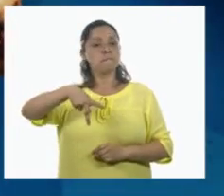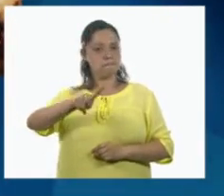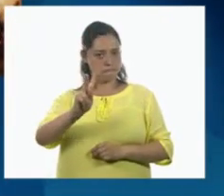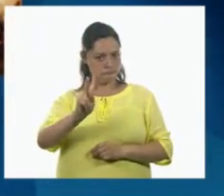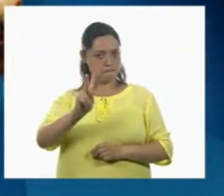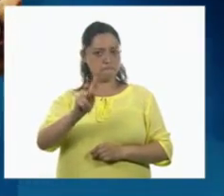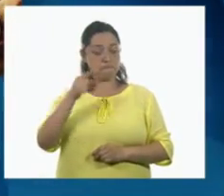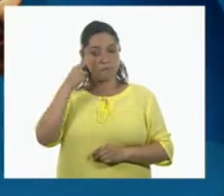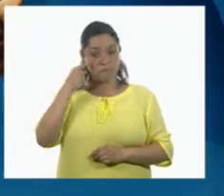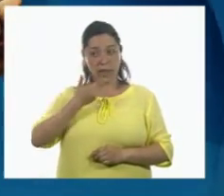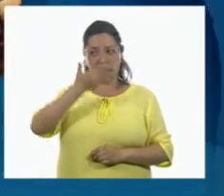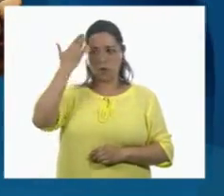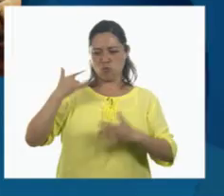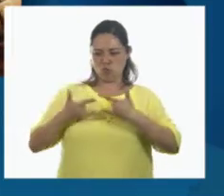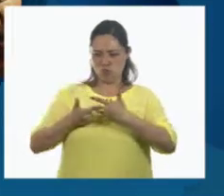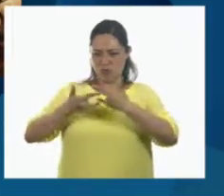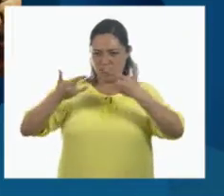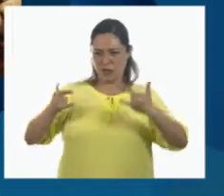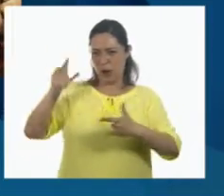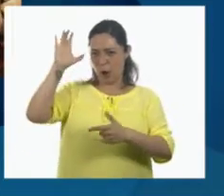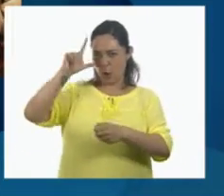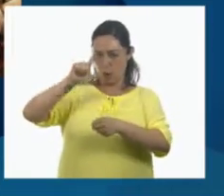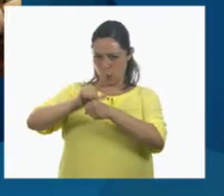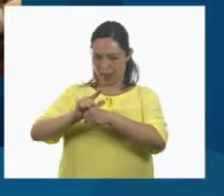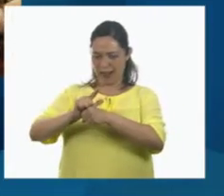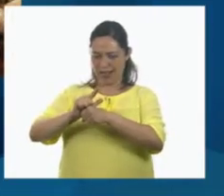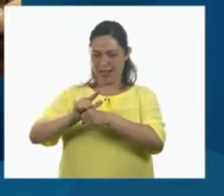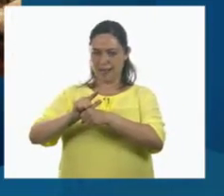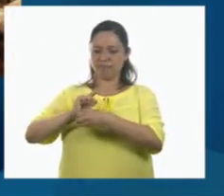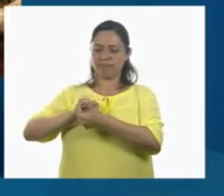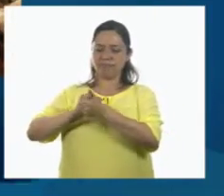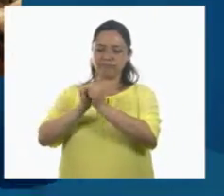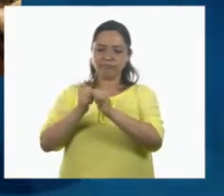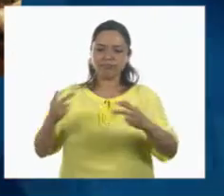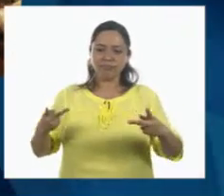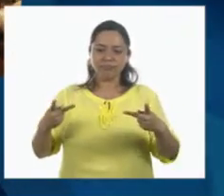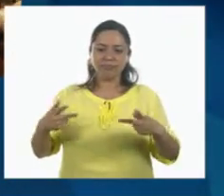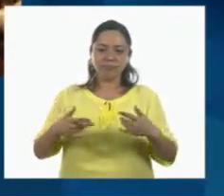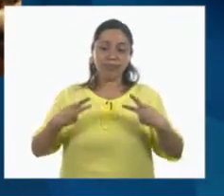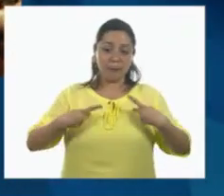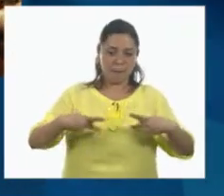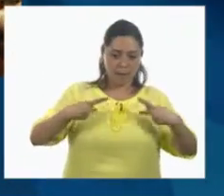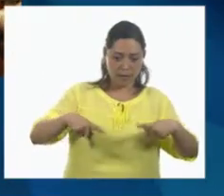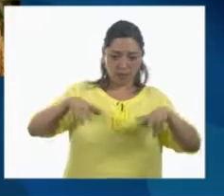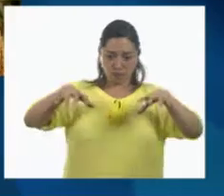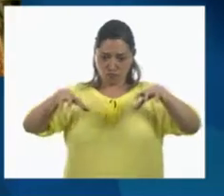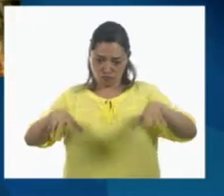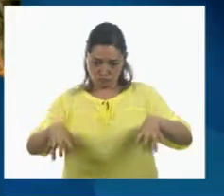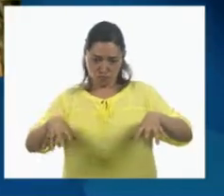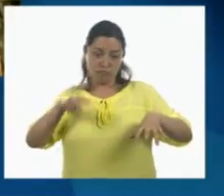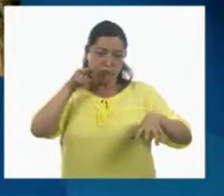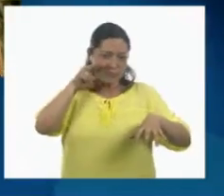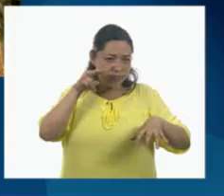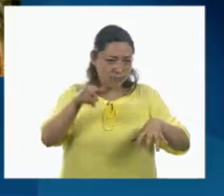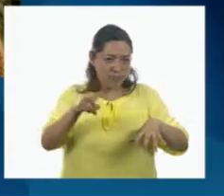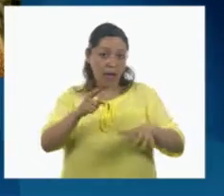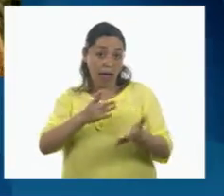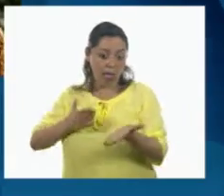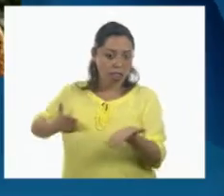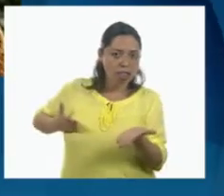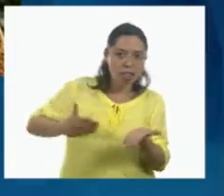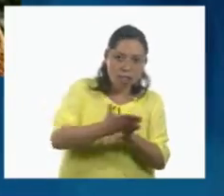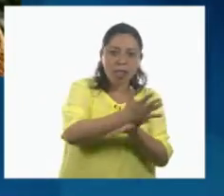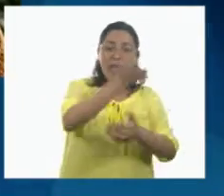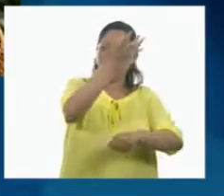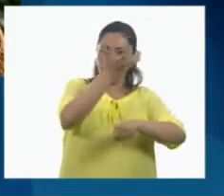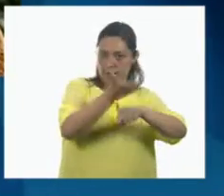procesos de historia cultural y de historia social llevan otros ritmos, entonces la intervención, ya fuera la intervención norteamericana